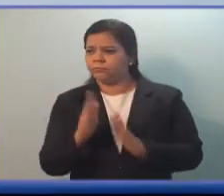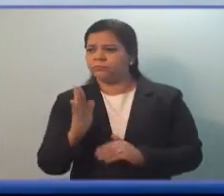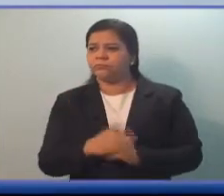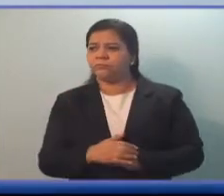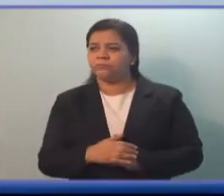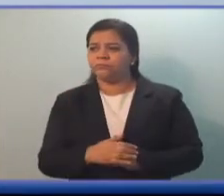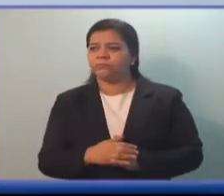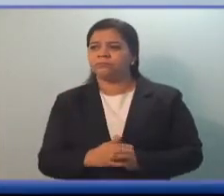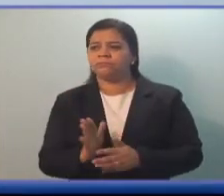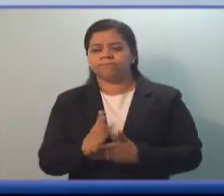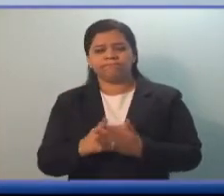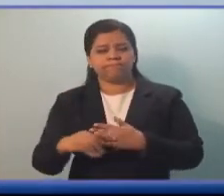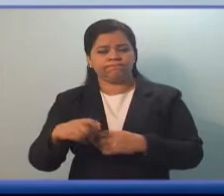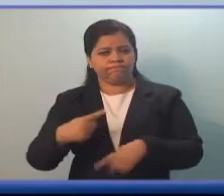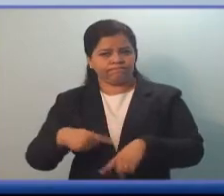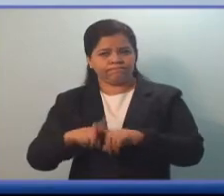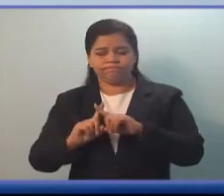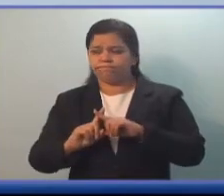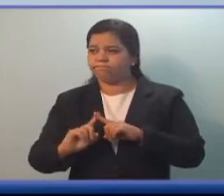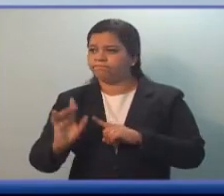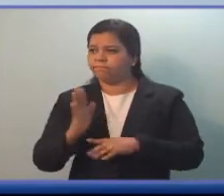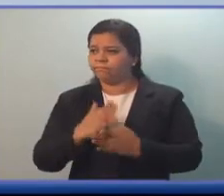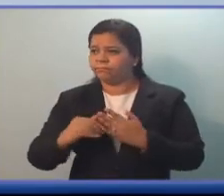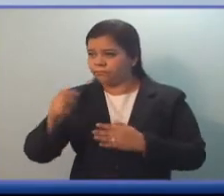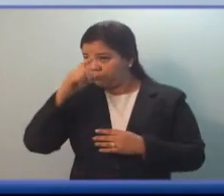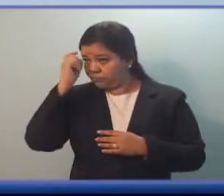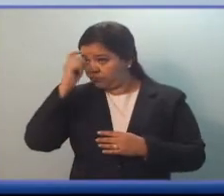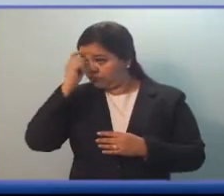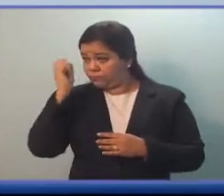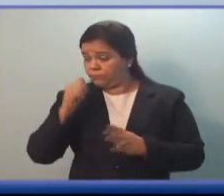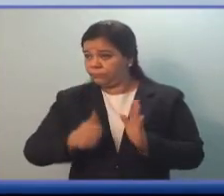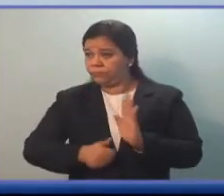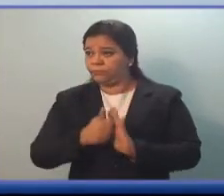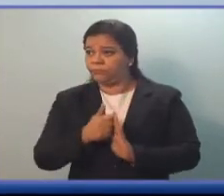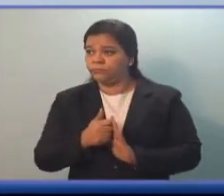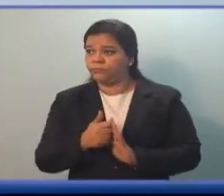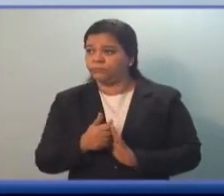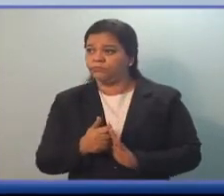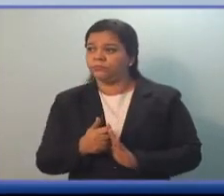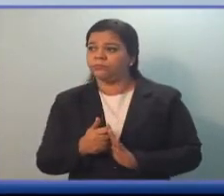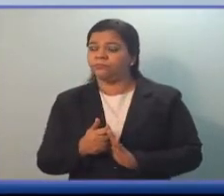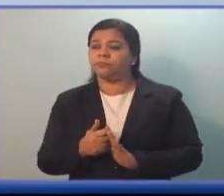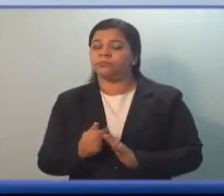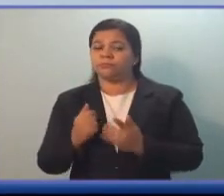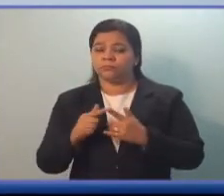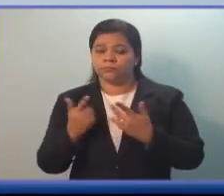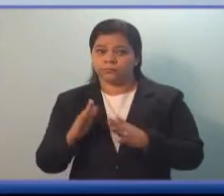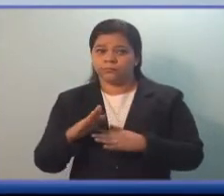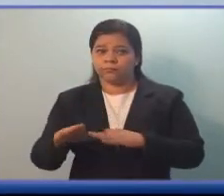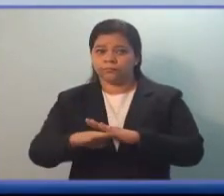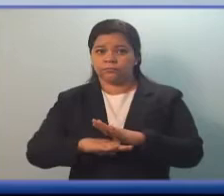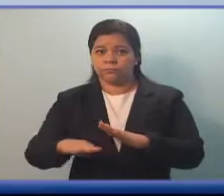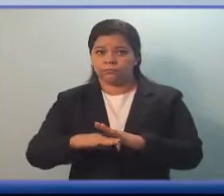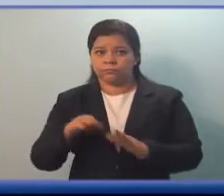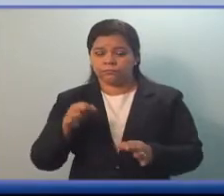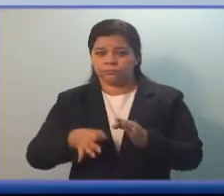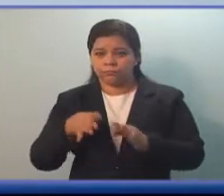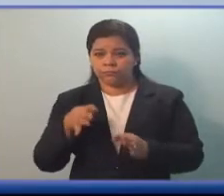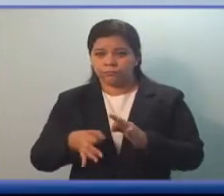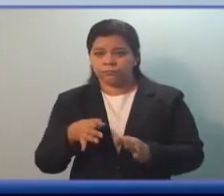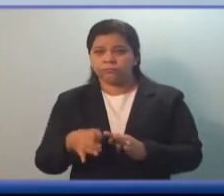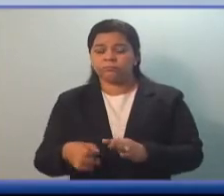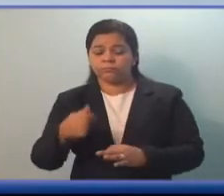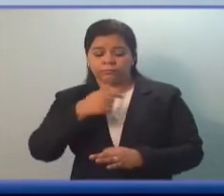parece muy positivo. Parte del trabajo, digamos, que la Gerencia General de Asuntos Jurídicos a cargo de este